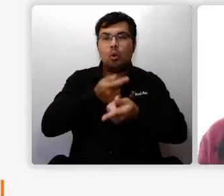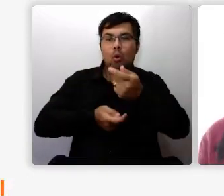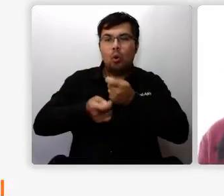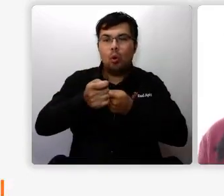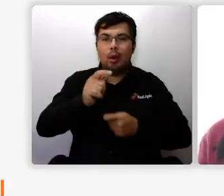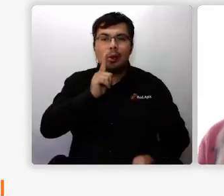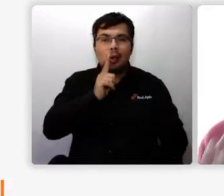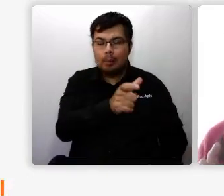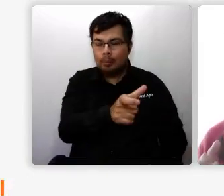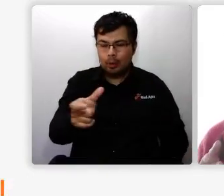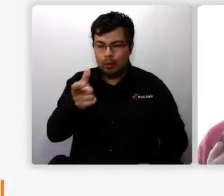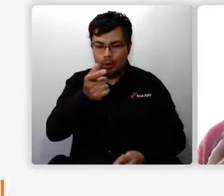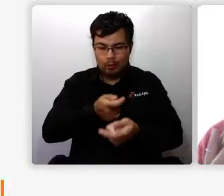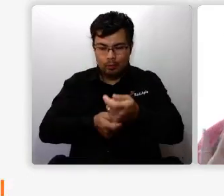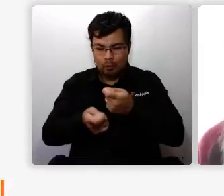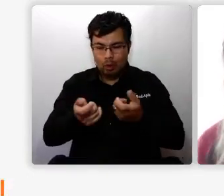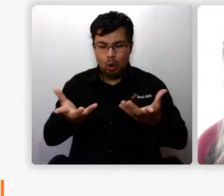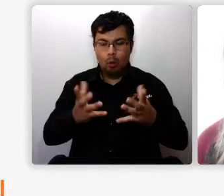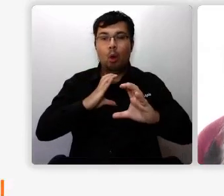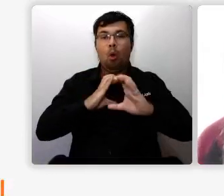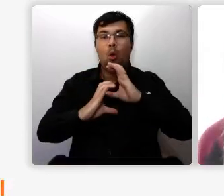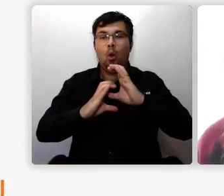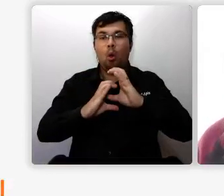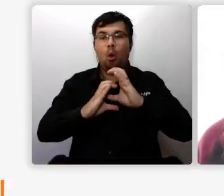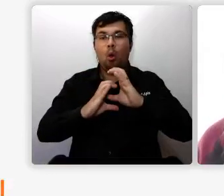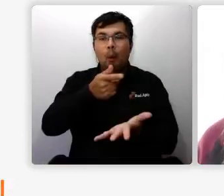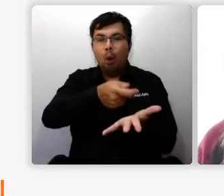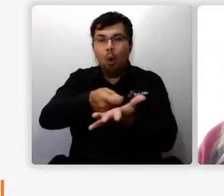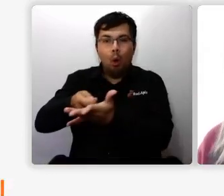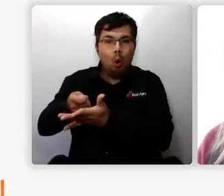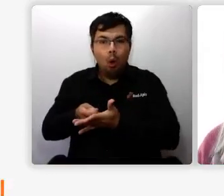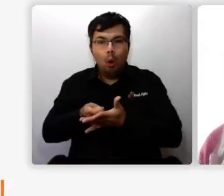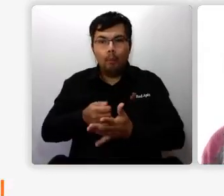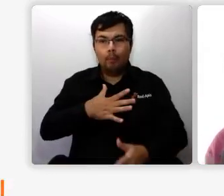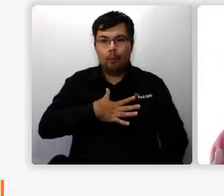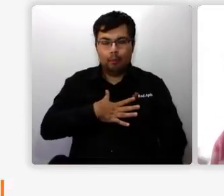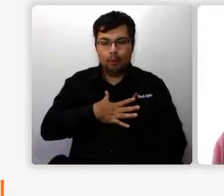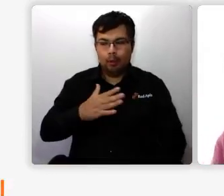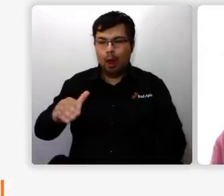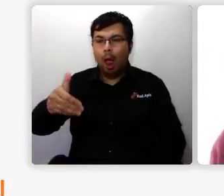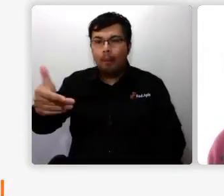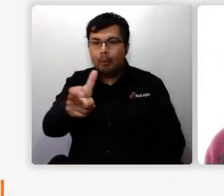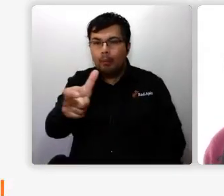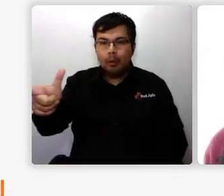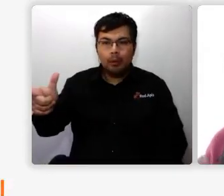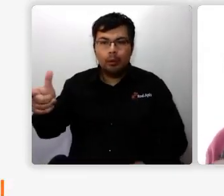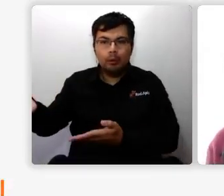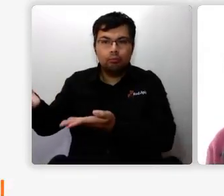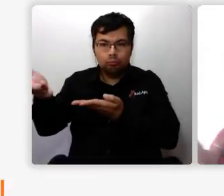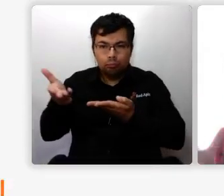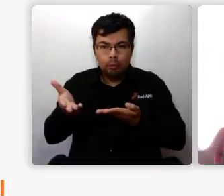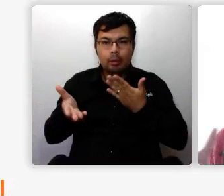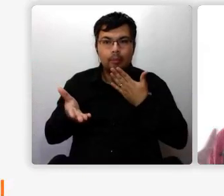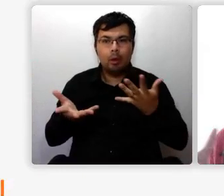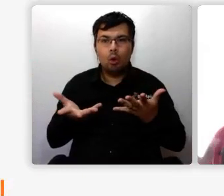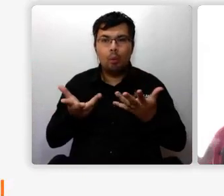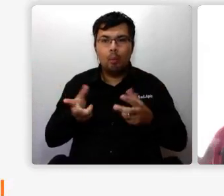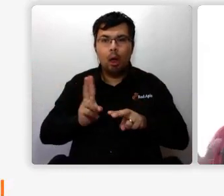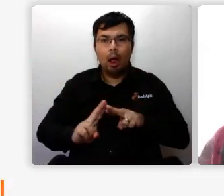le vendo, cómo comunico, cómo compro a mis proveedores, incluso hasta cómo hago la contabilidad. O sea, realmente tenemos